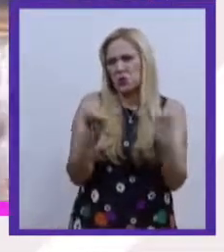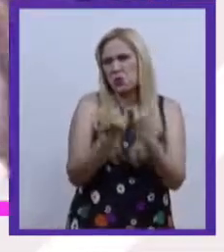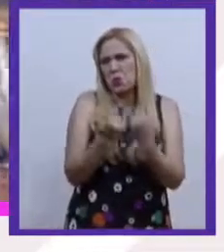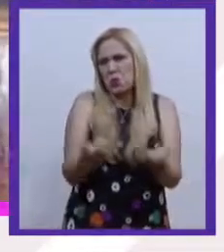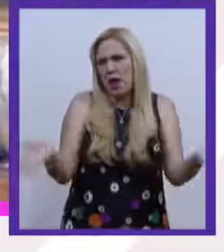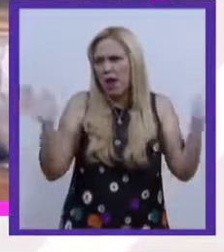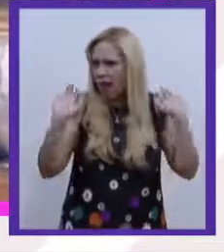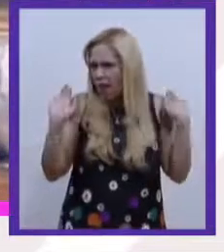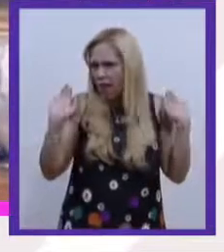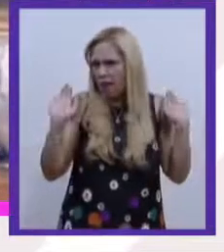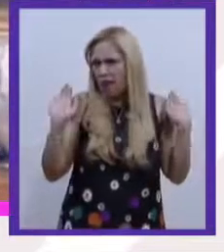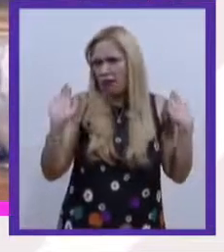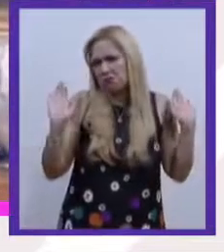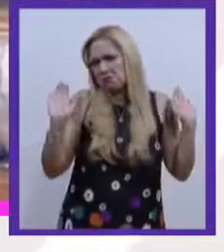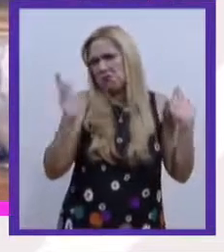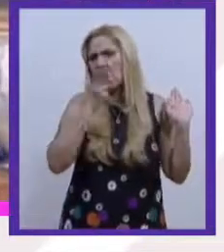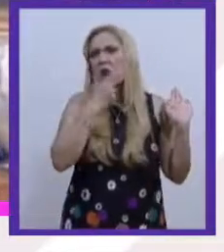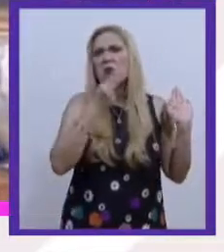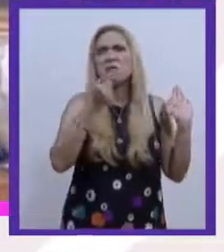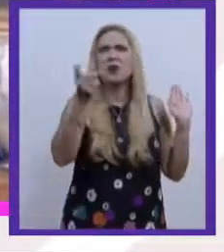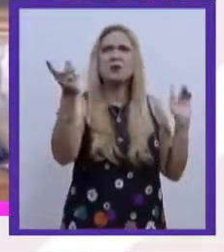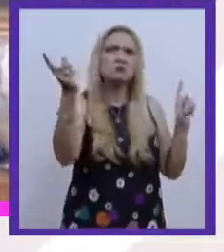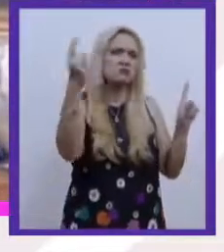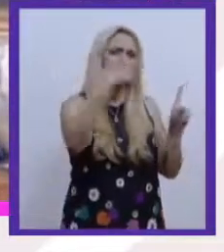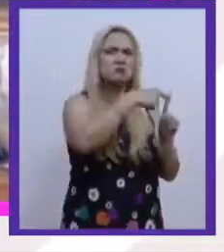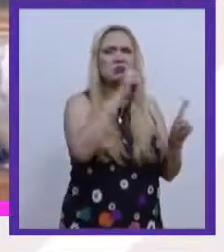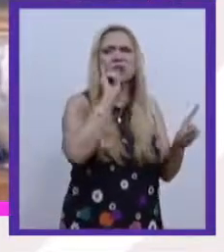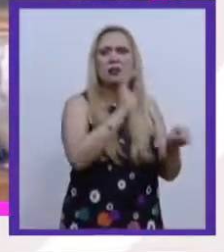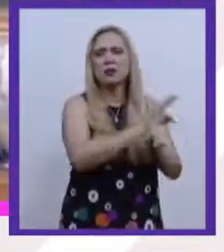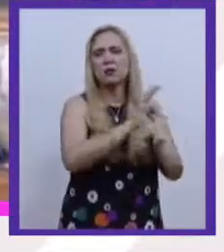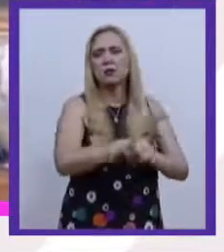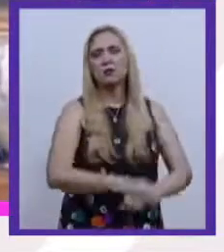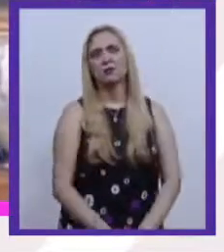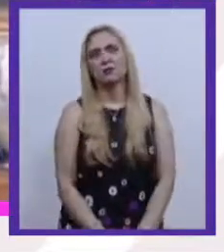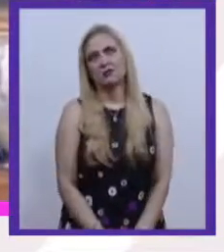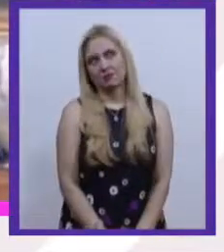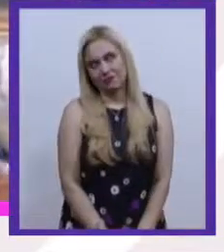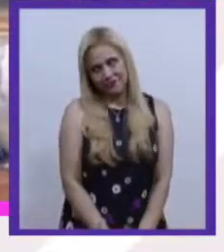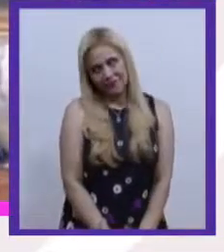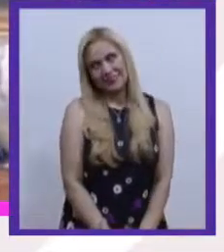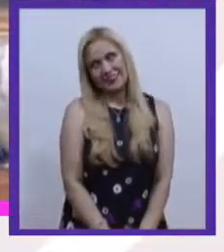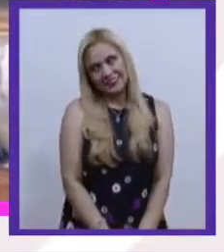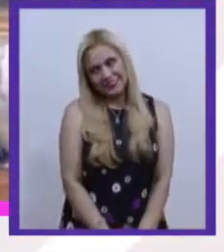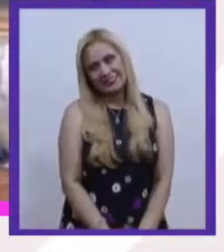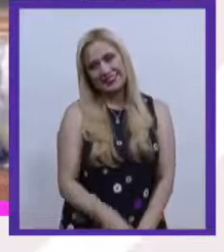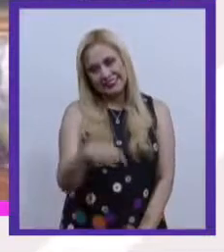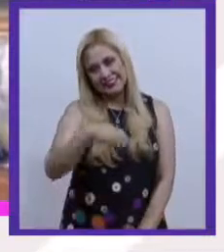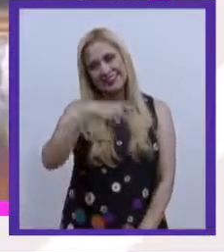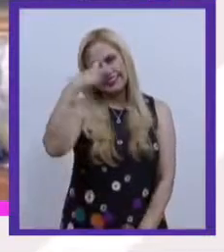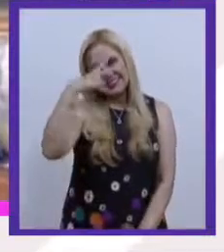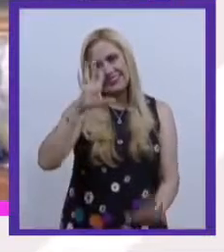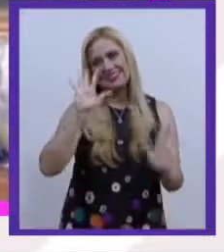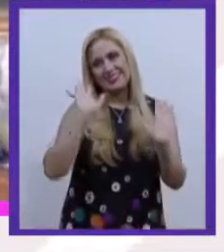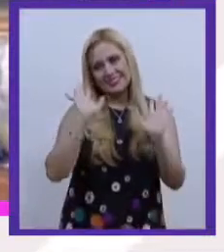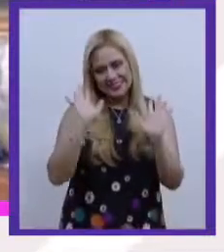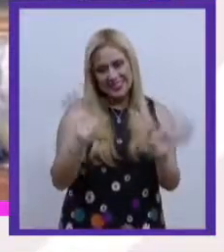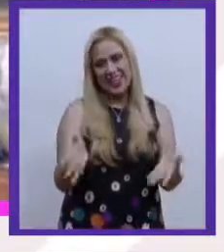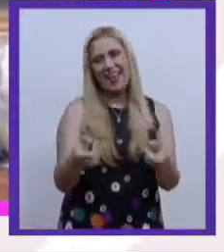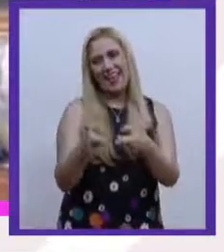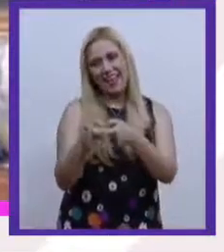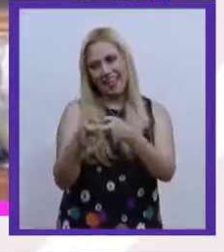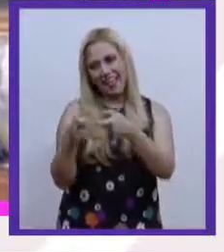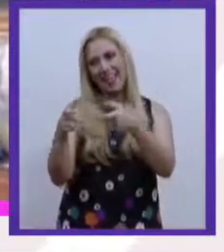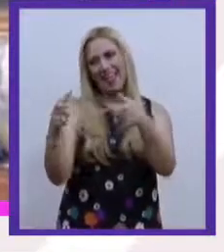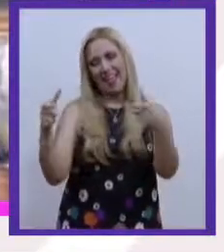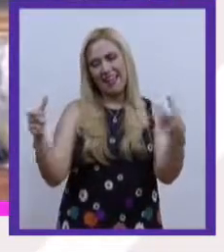la ciudadanía en los congresos. Y yo les decía, pues es que han avanzado en los congresos en México temas que no